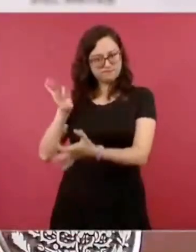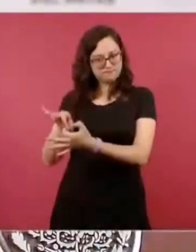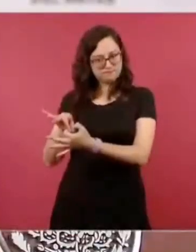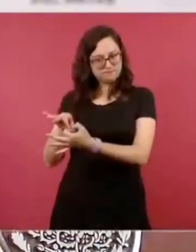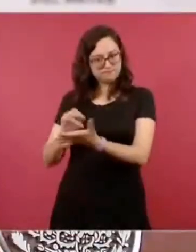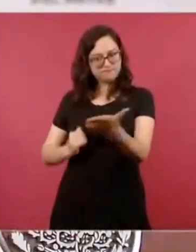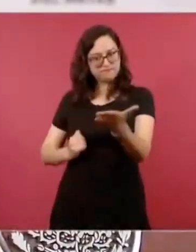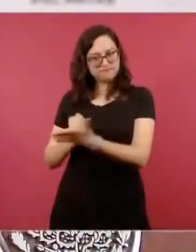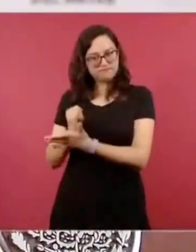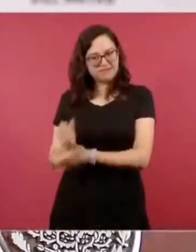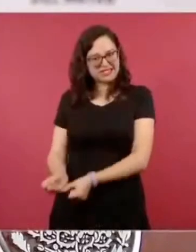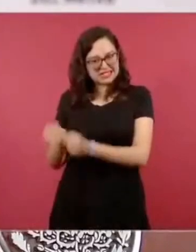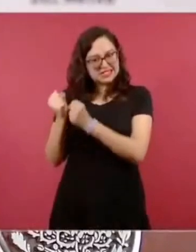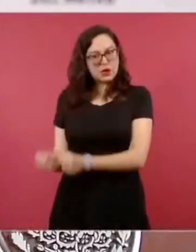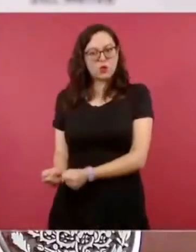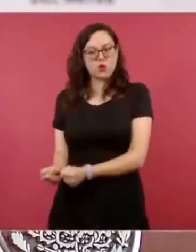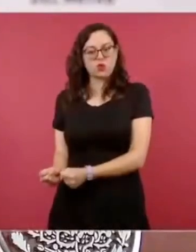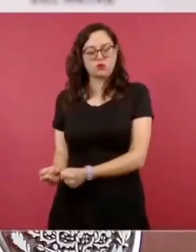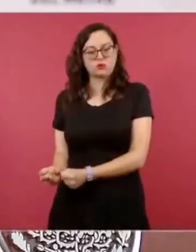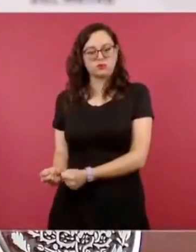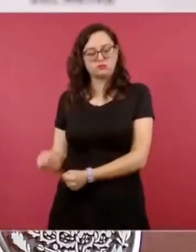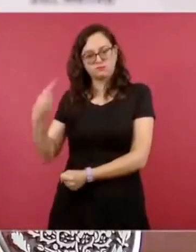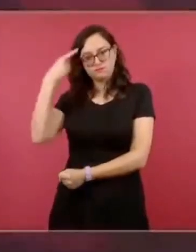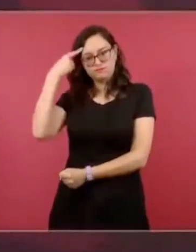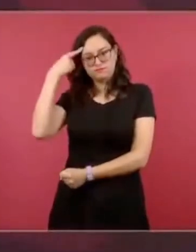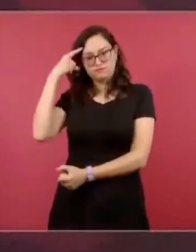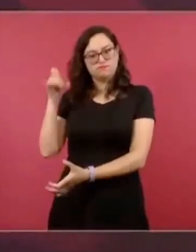en nuestros ideales y en nuestros principios